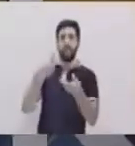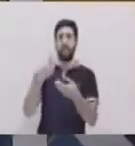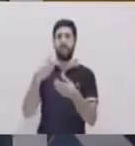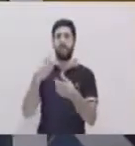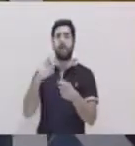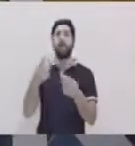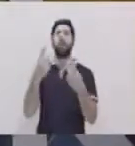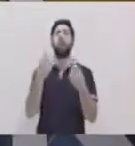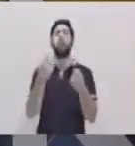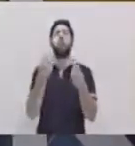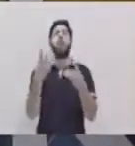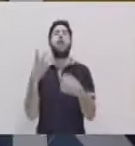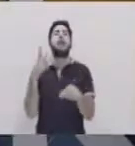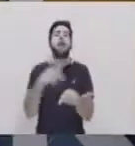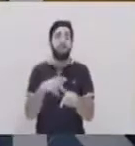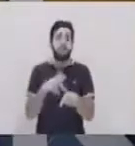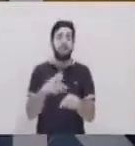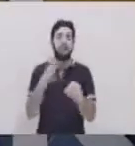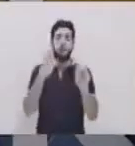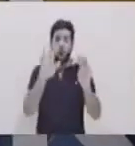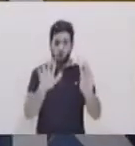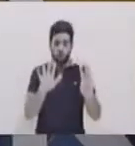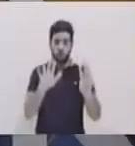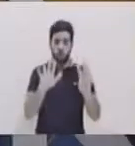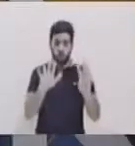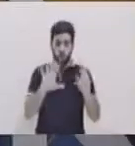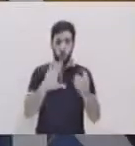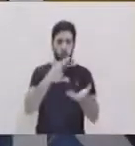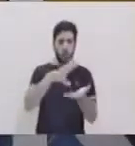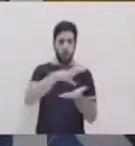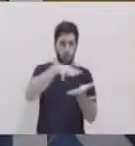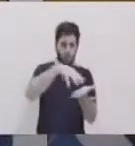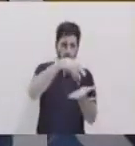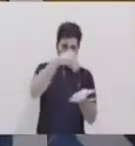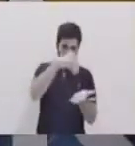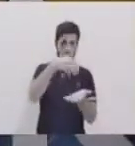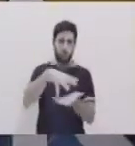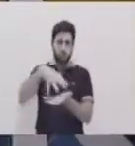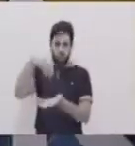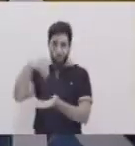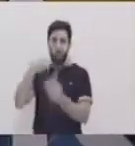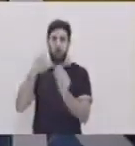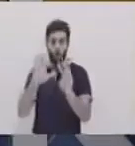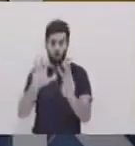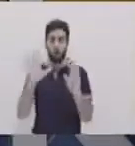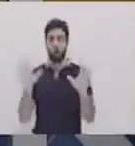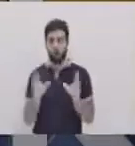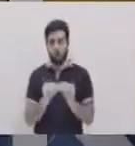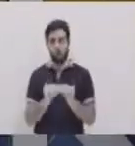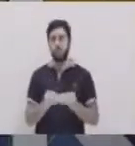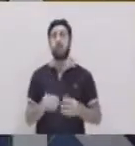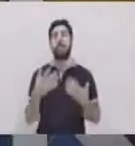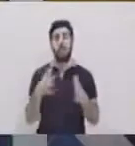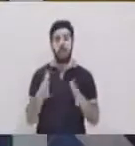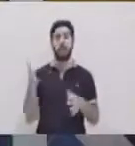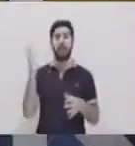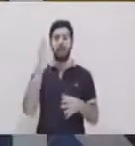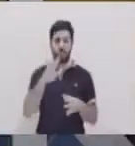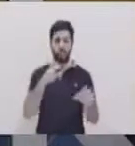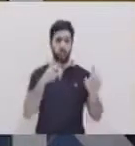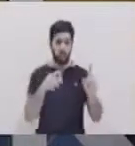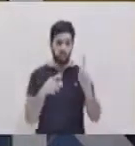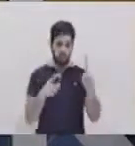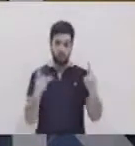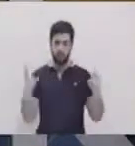Este procedimiento tenemos que repetirlo en total 8 veces. ¿Sí? 8 de estos necesitamos y luego los vamos a unir de 2